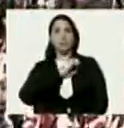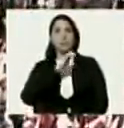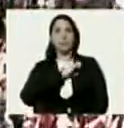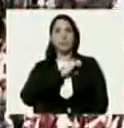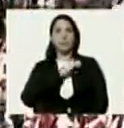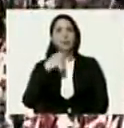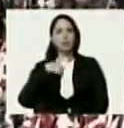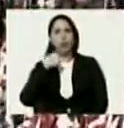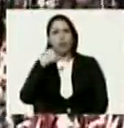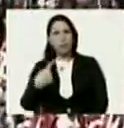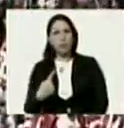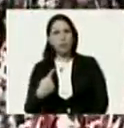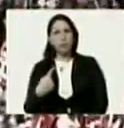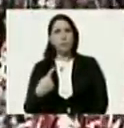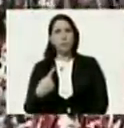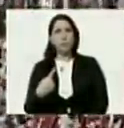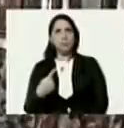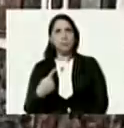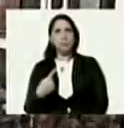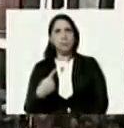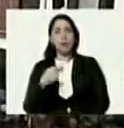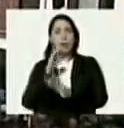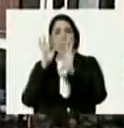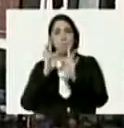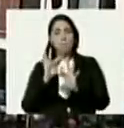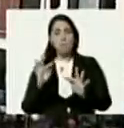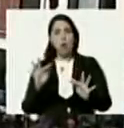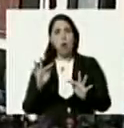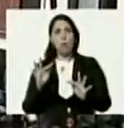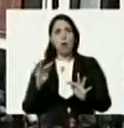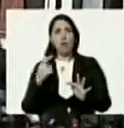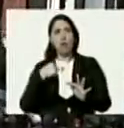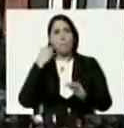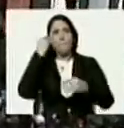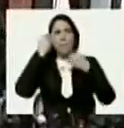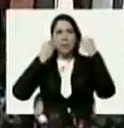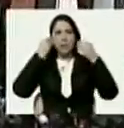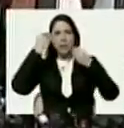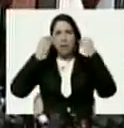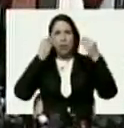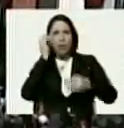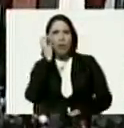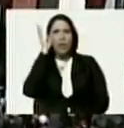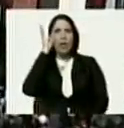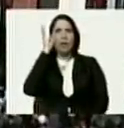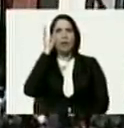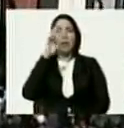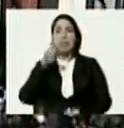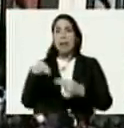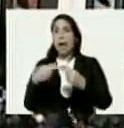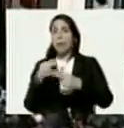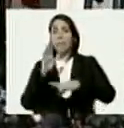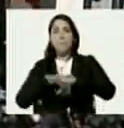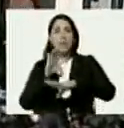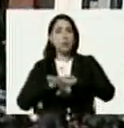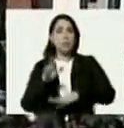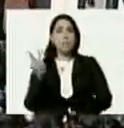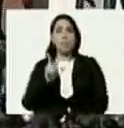confieso, a manera de autocrítica creadora, nada ocurrió en